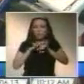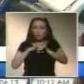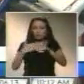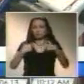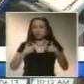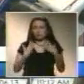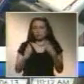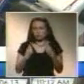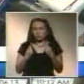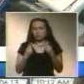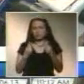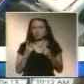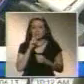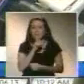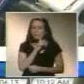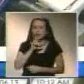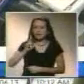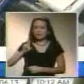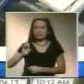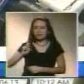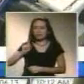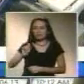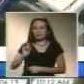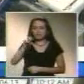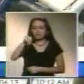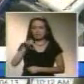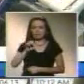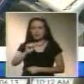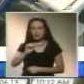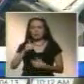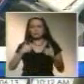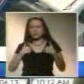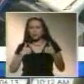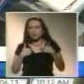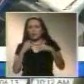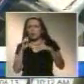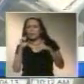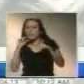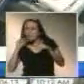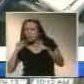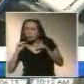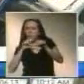sufrió un pequeño desprendimiento.